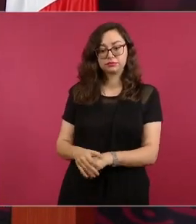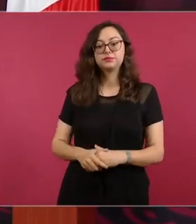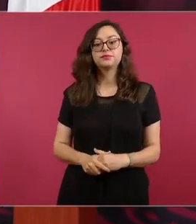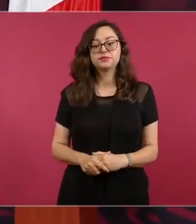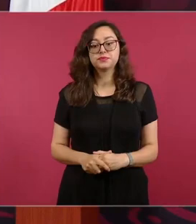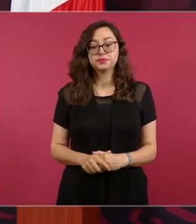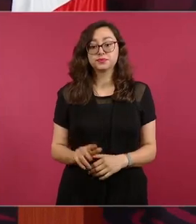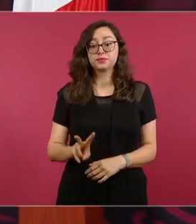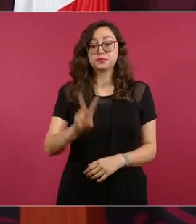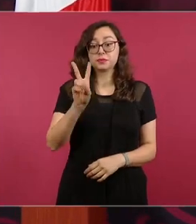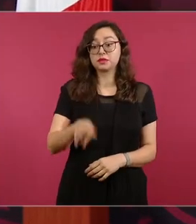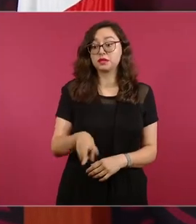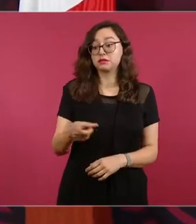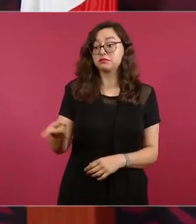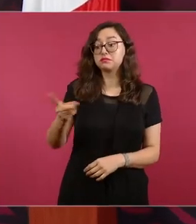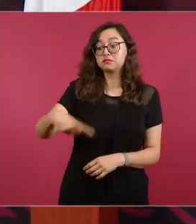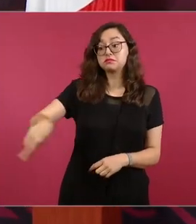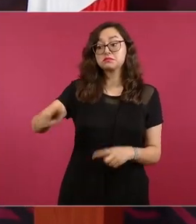desaparición de los jóvenes